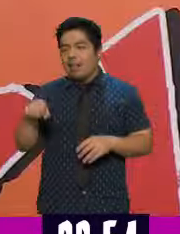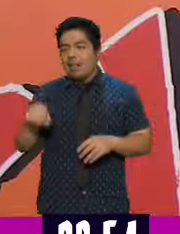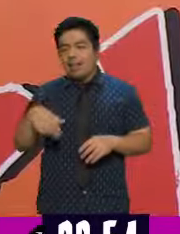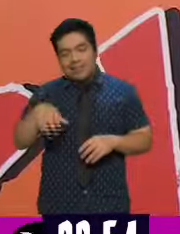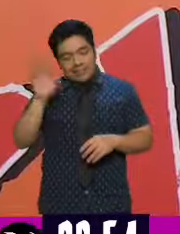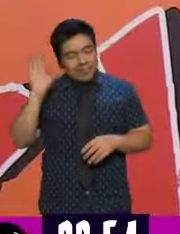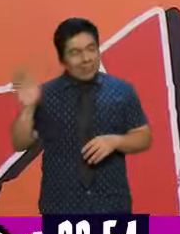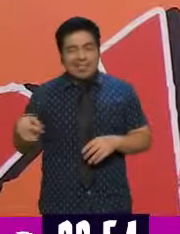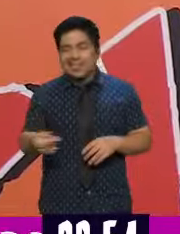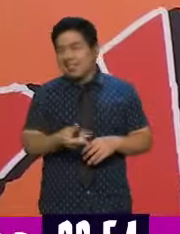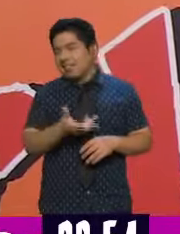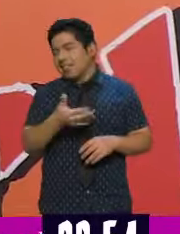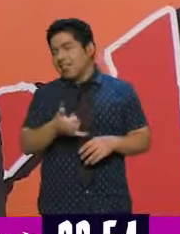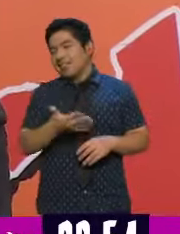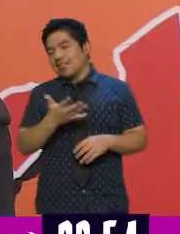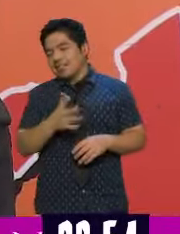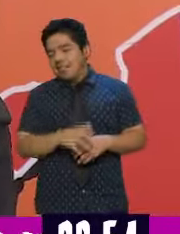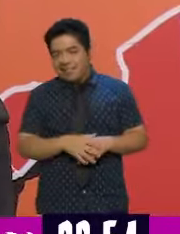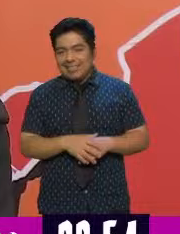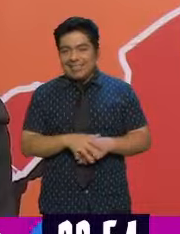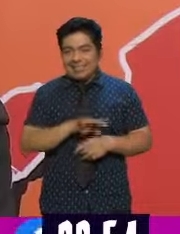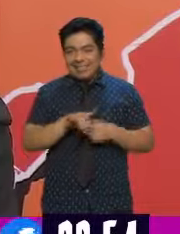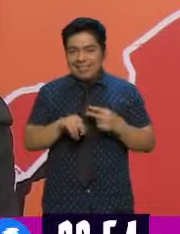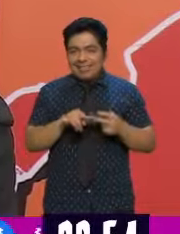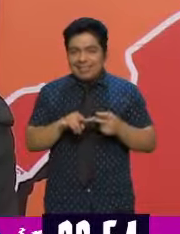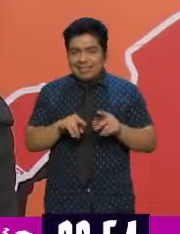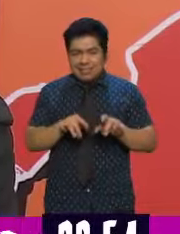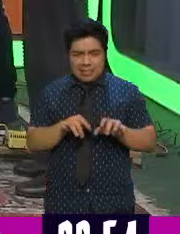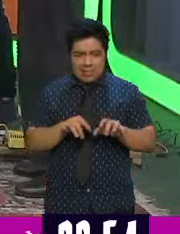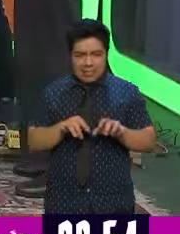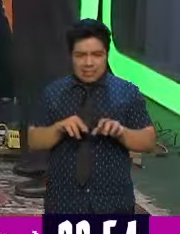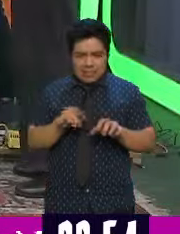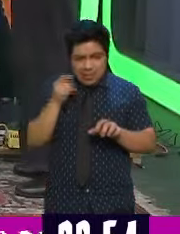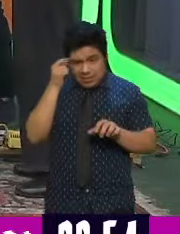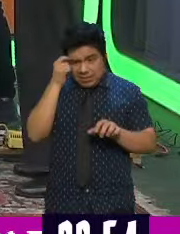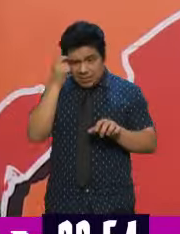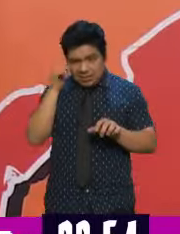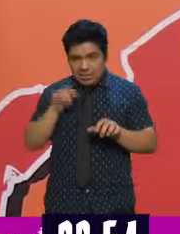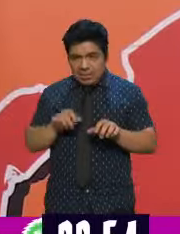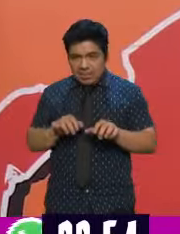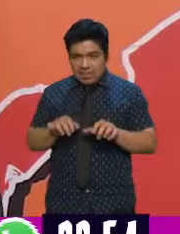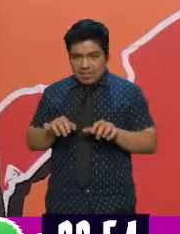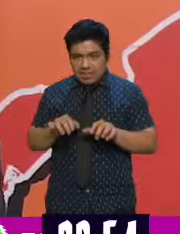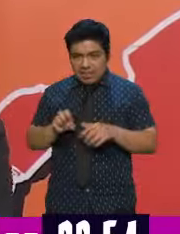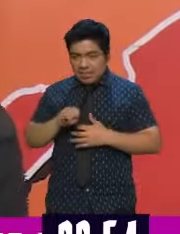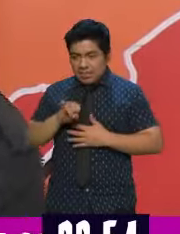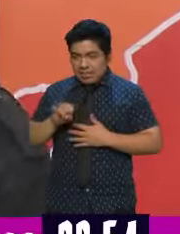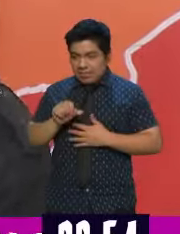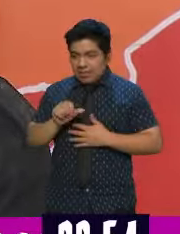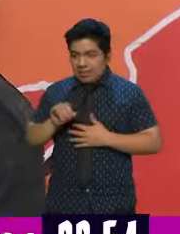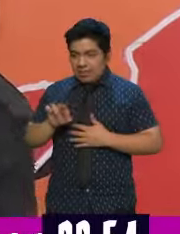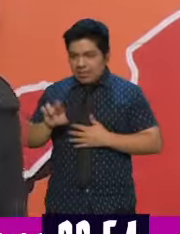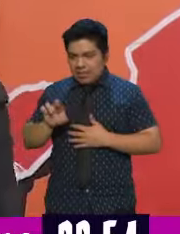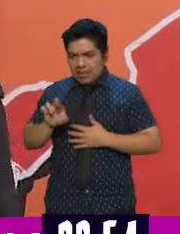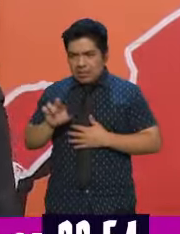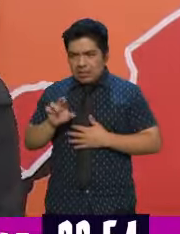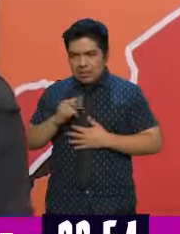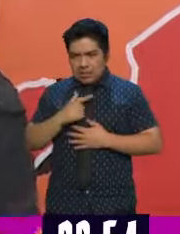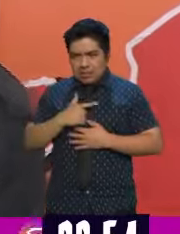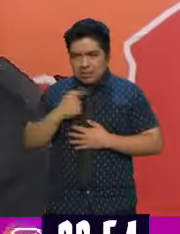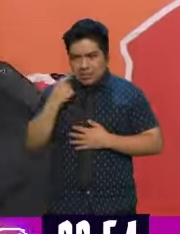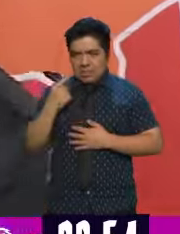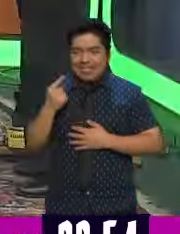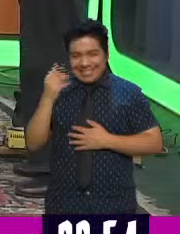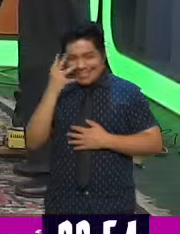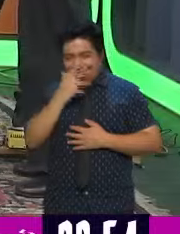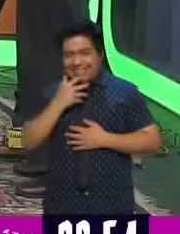fregué. No, mátenlo este, bueno, en fin. En el teclado está... Yael, mucho gusto. Aunque me gusta está su máscara,